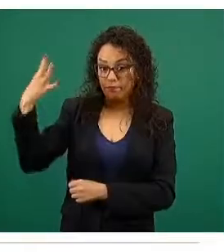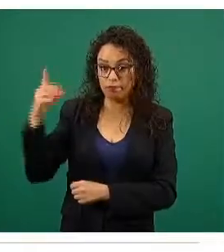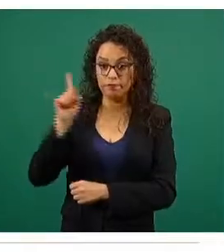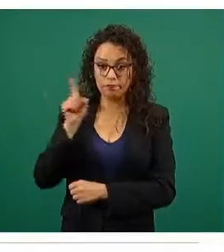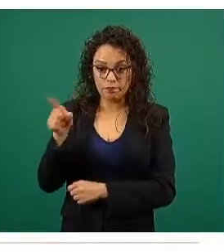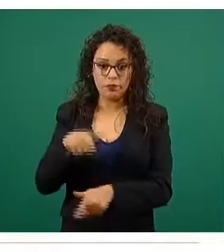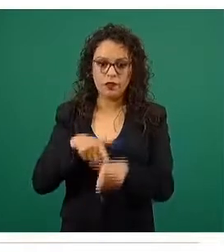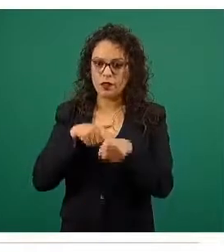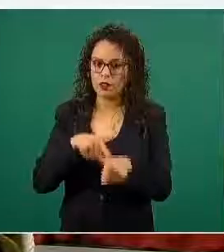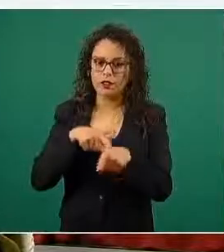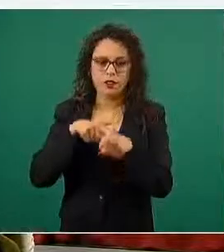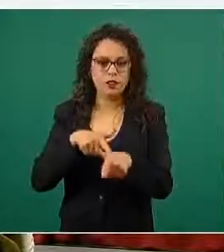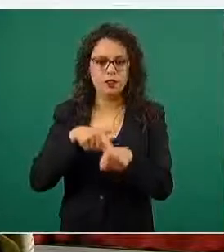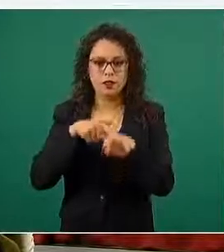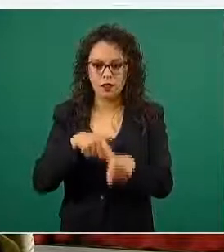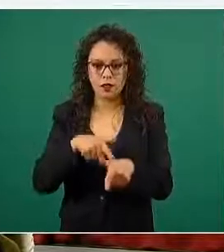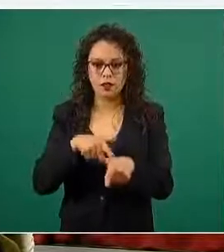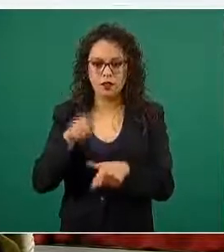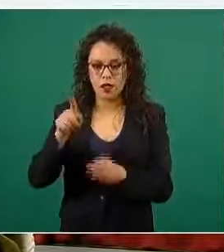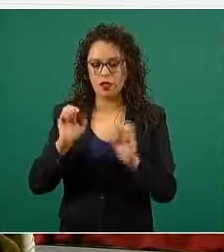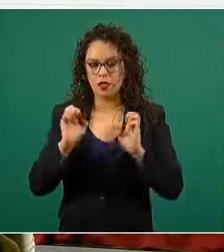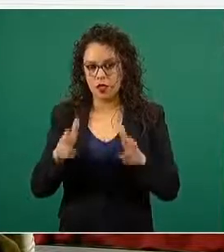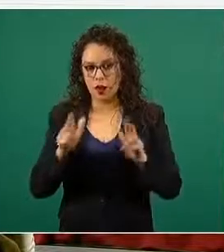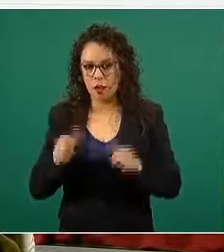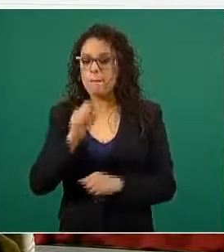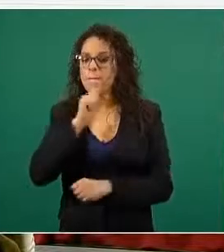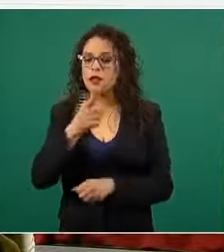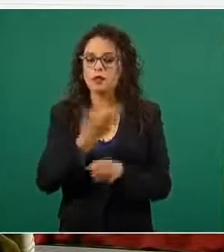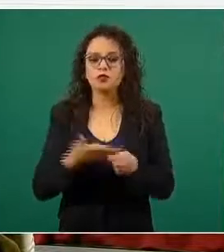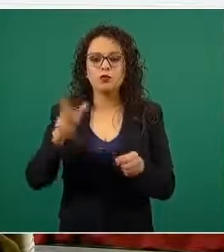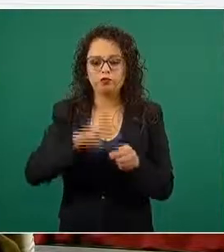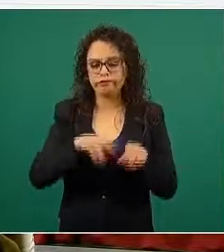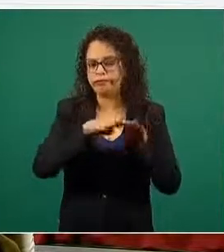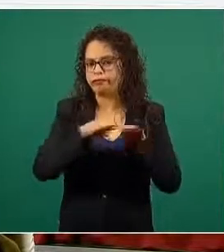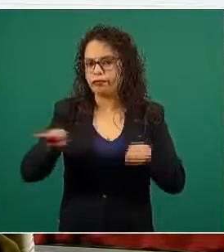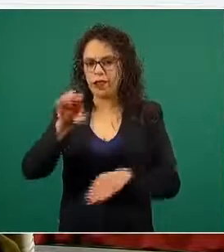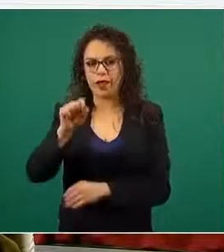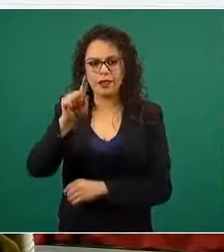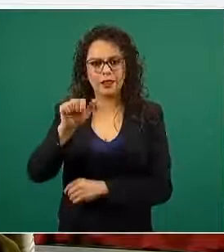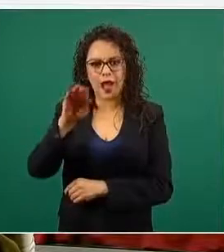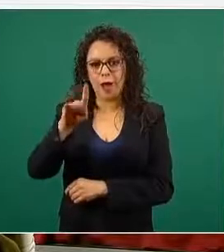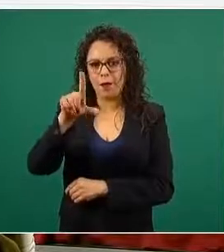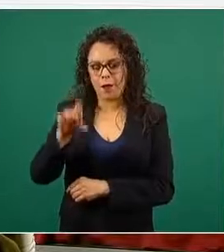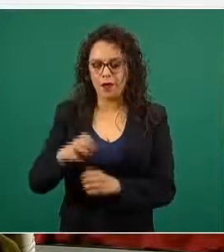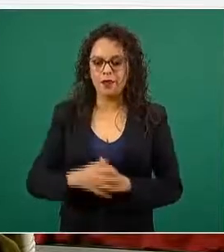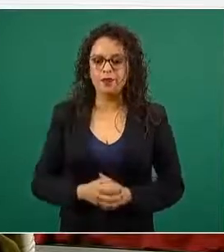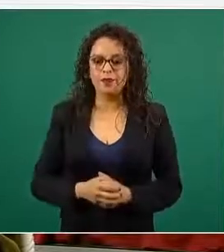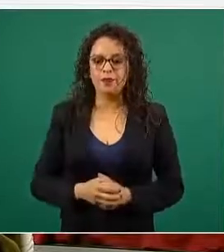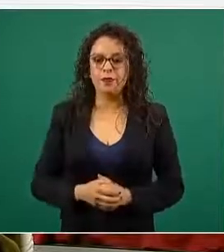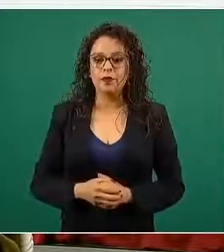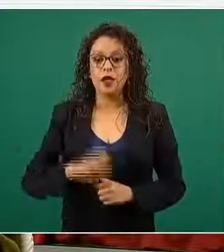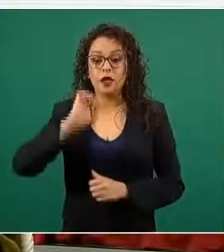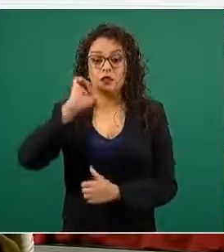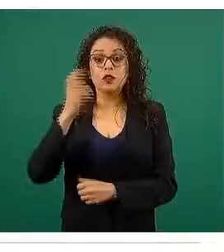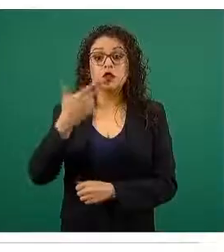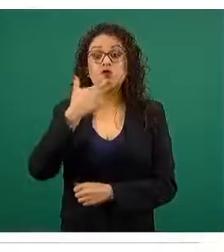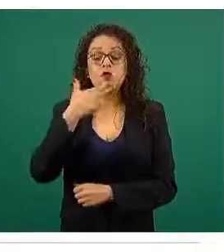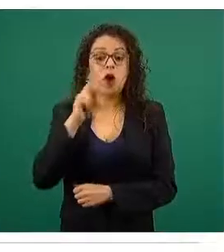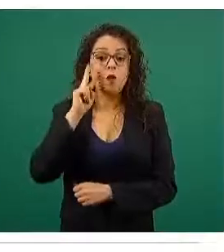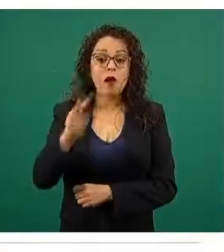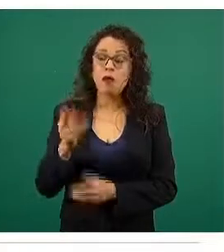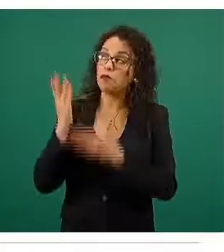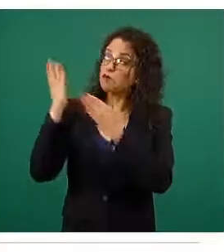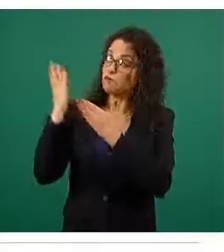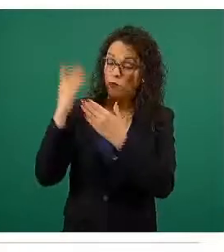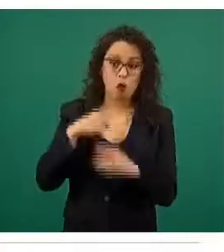la siguiente, y en las hospitalizaciones también estables. Chihuahua, vean ustedes, muy positivo el descenso después de que